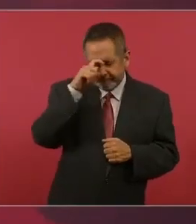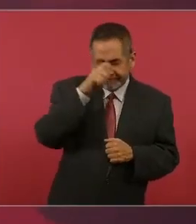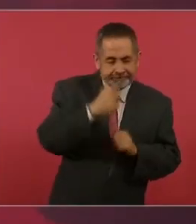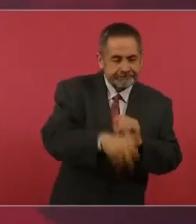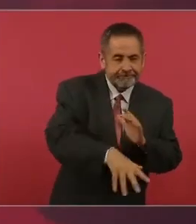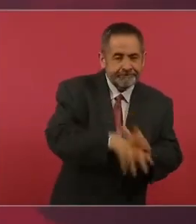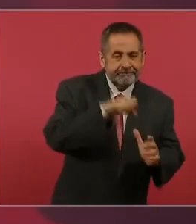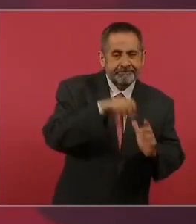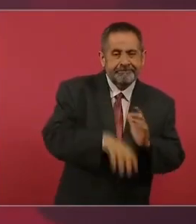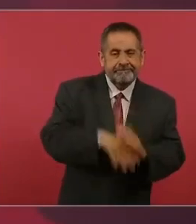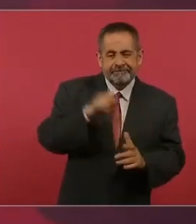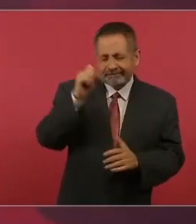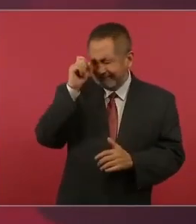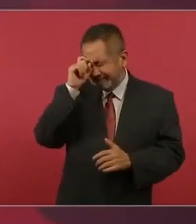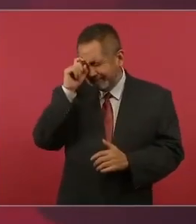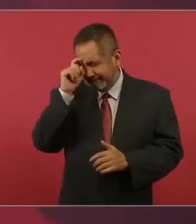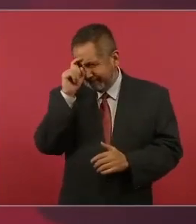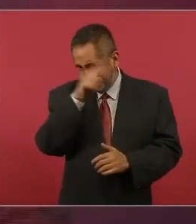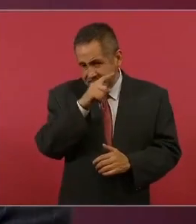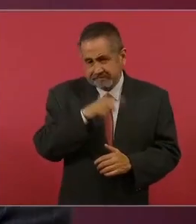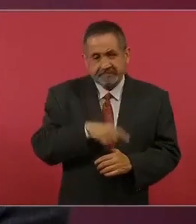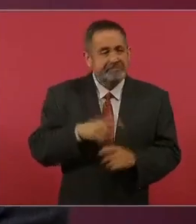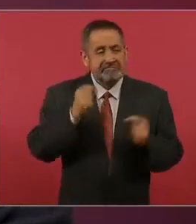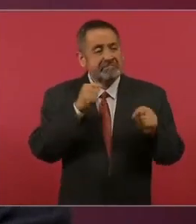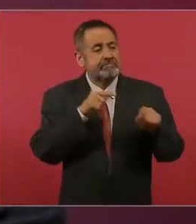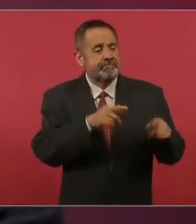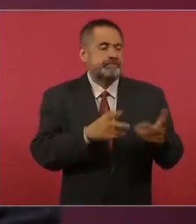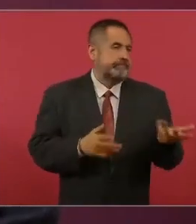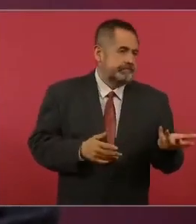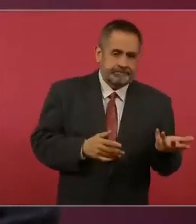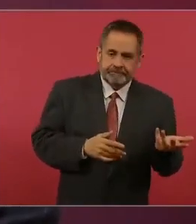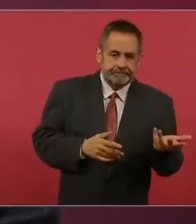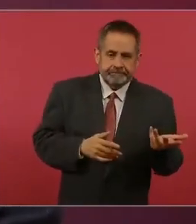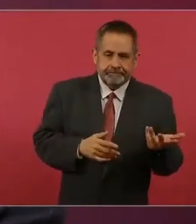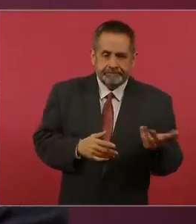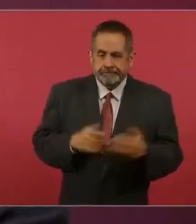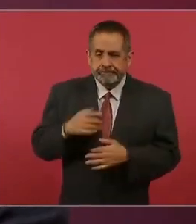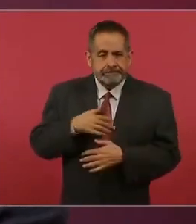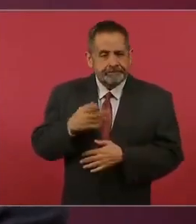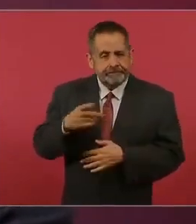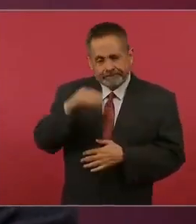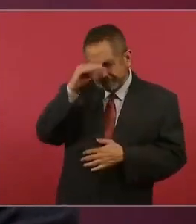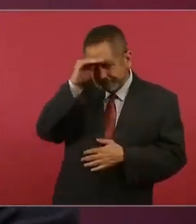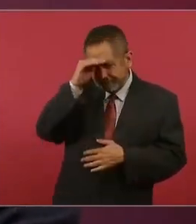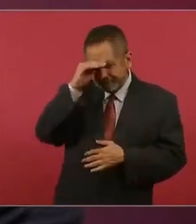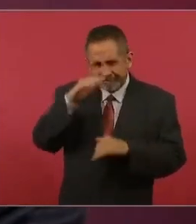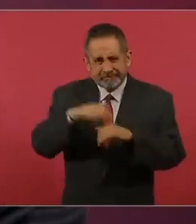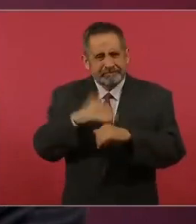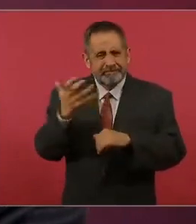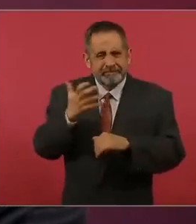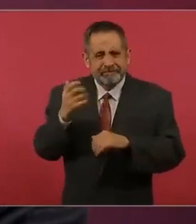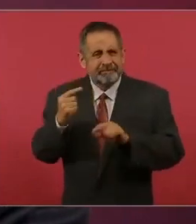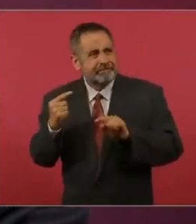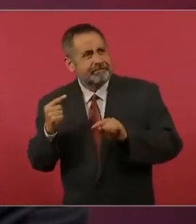extraer el petróleo. Y la pregunta es, ¿Por qué lo hacían?